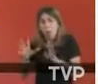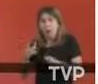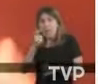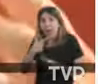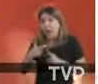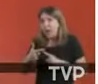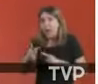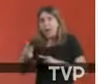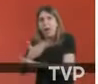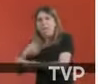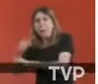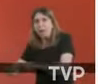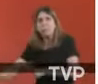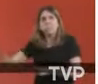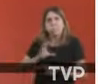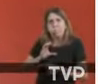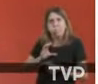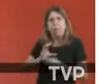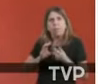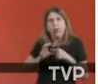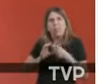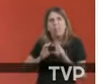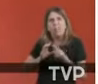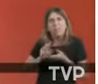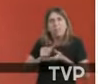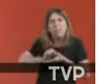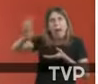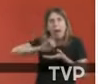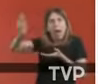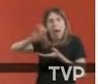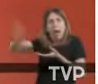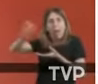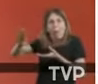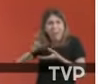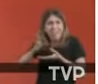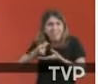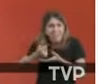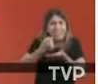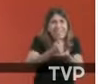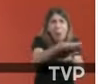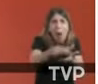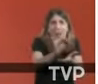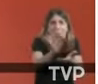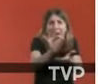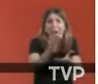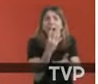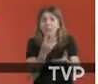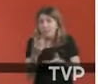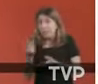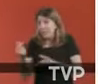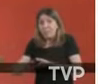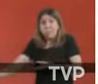apariencia legal para producir una fuga de capitales que no solo se comió los 45 mil millones de